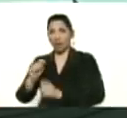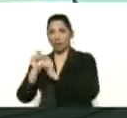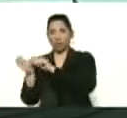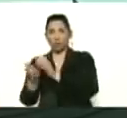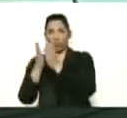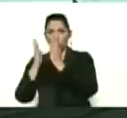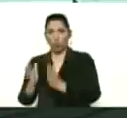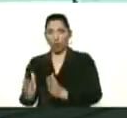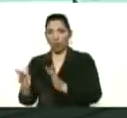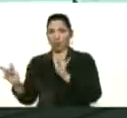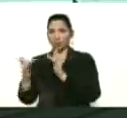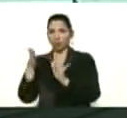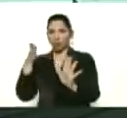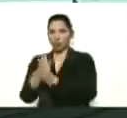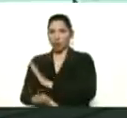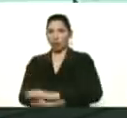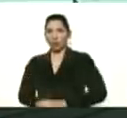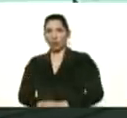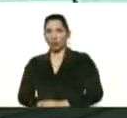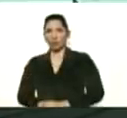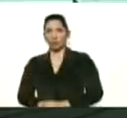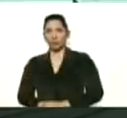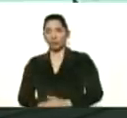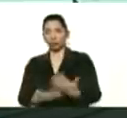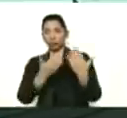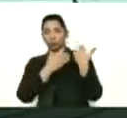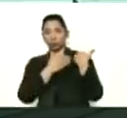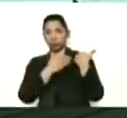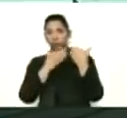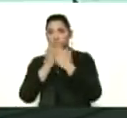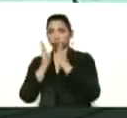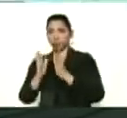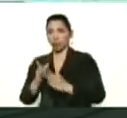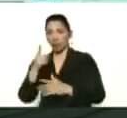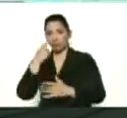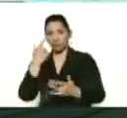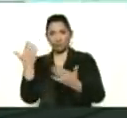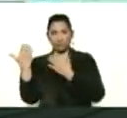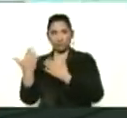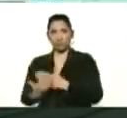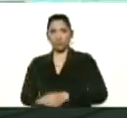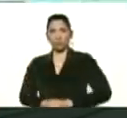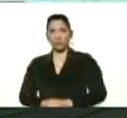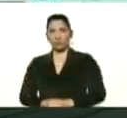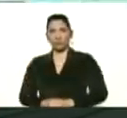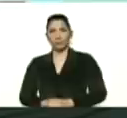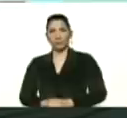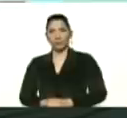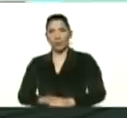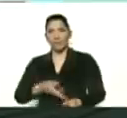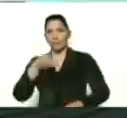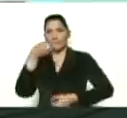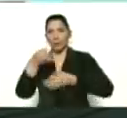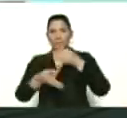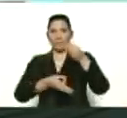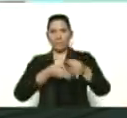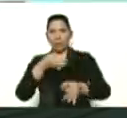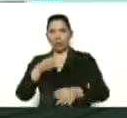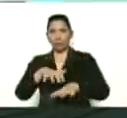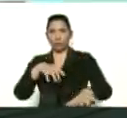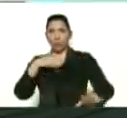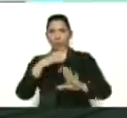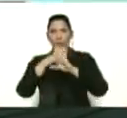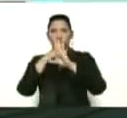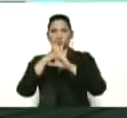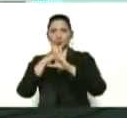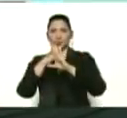que corresponde precisamente al dueño de esa academia. Siguiente lámina. Aquí se explica con mayor